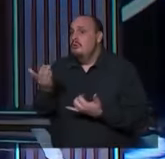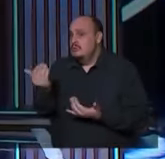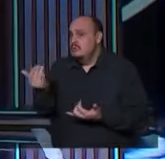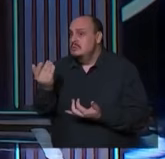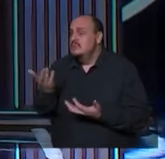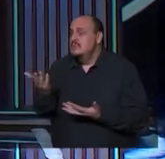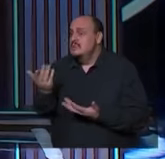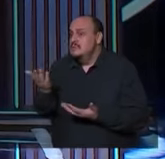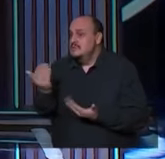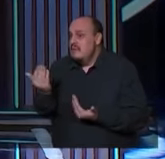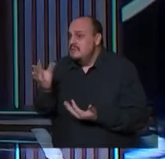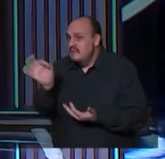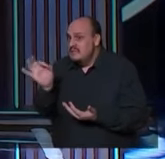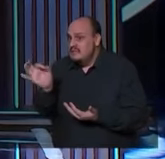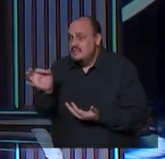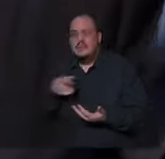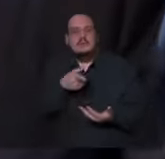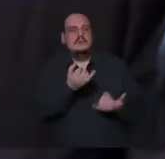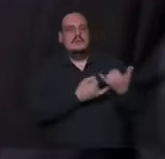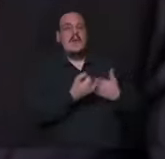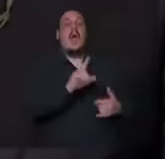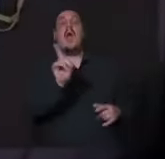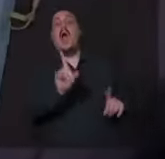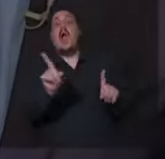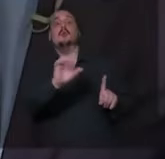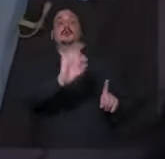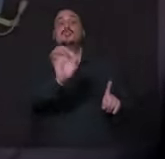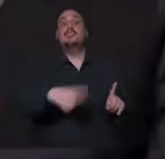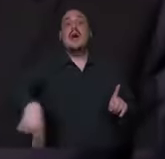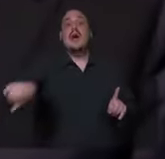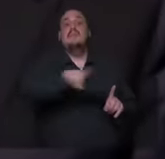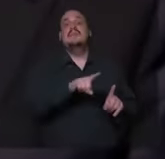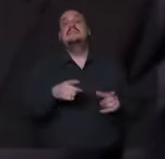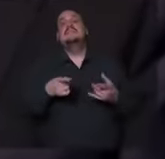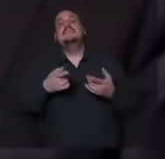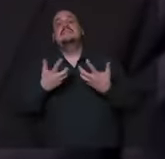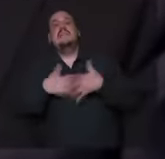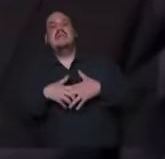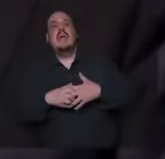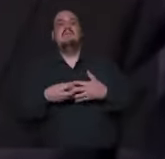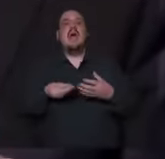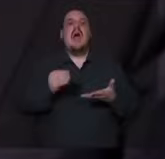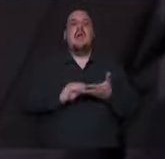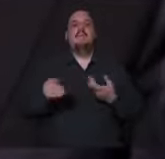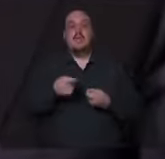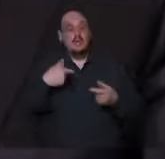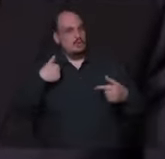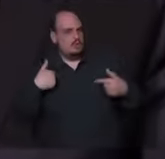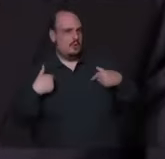digamos alguien que no sabe lo que es el G que es el sistema de administración